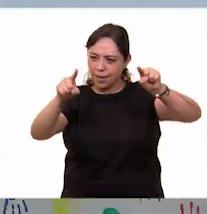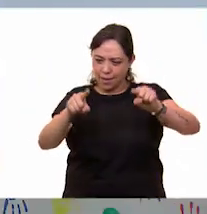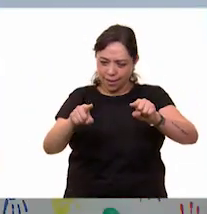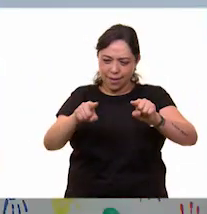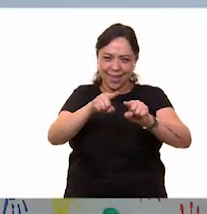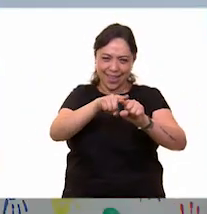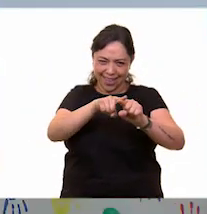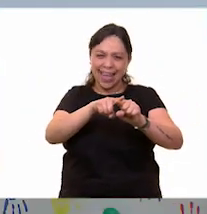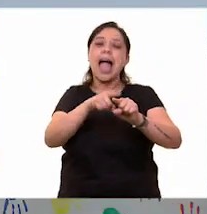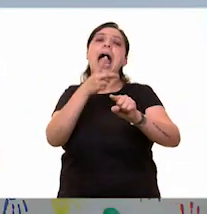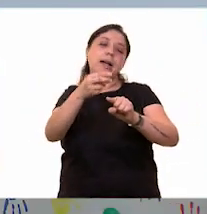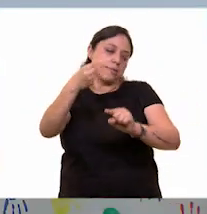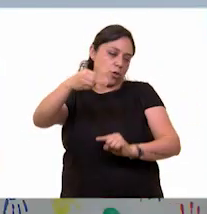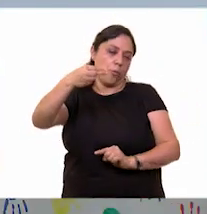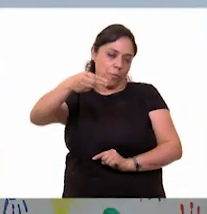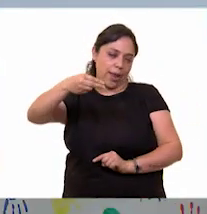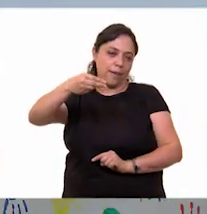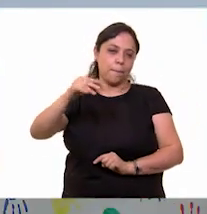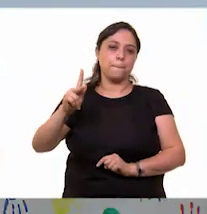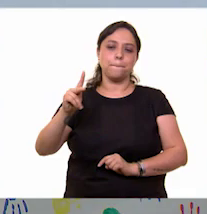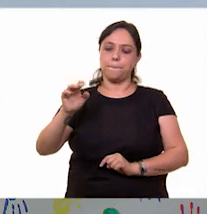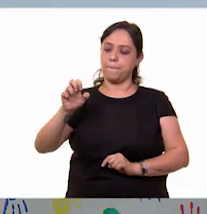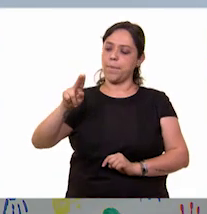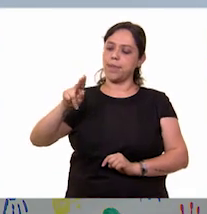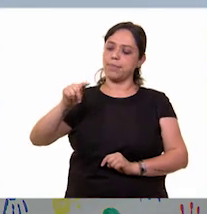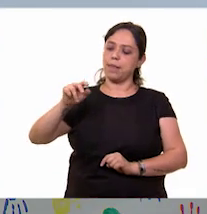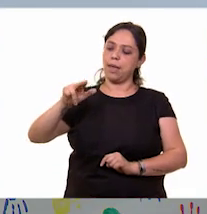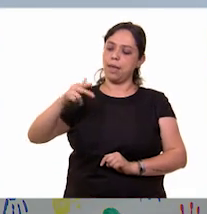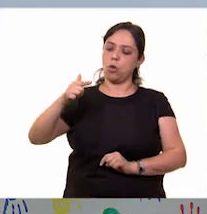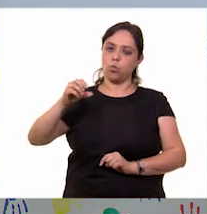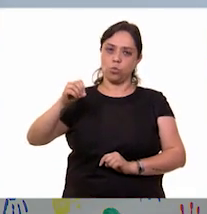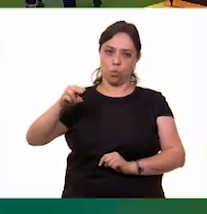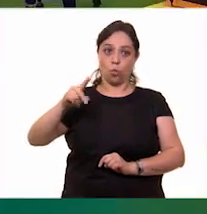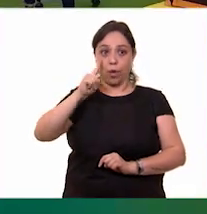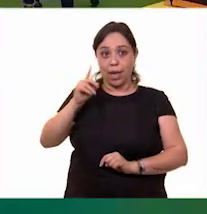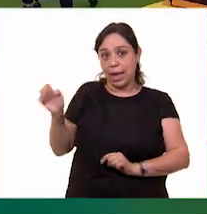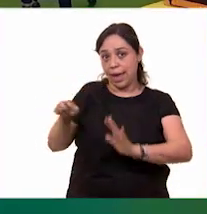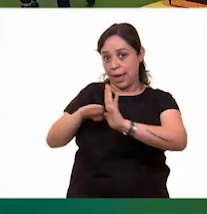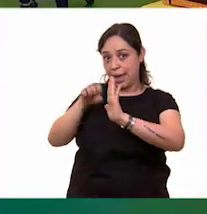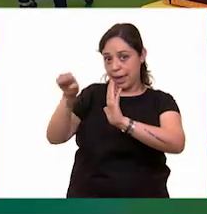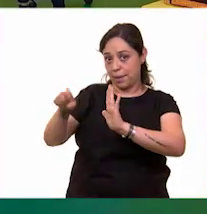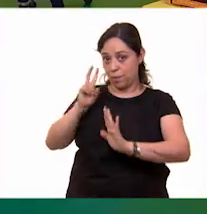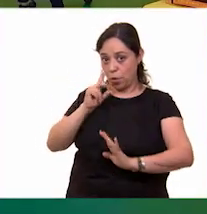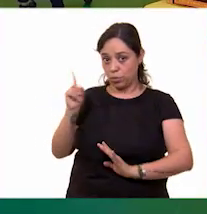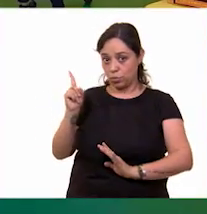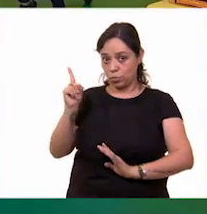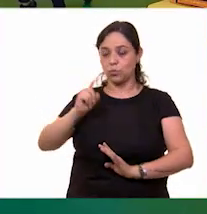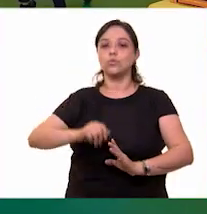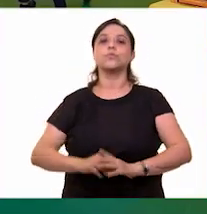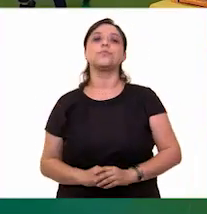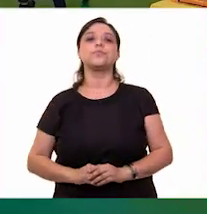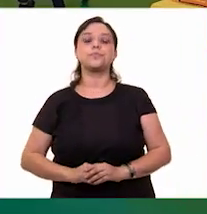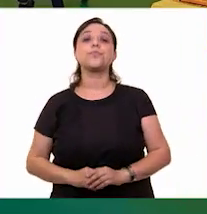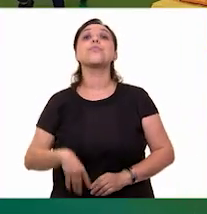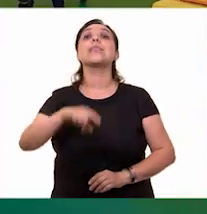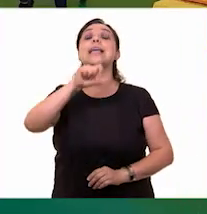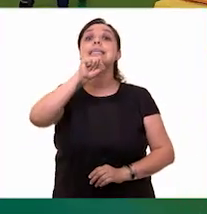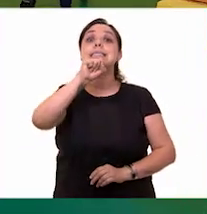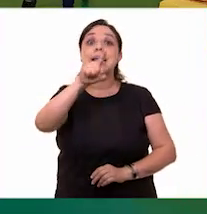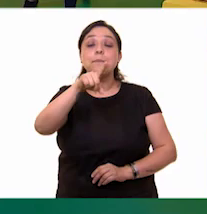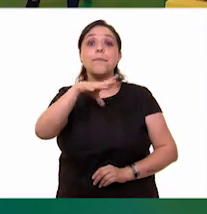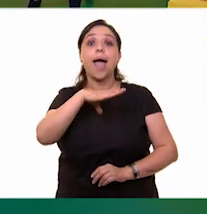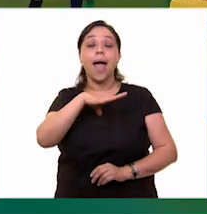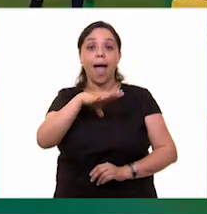se consideran como pentágonos. Y aquí tenemos algunos ejemplos, ¿de acuerdo? ¡Sí! Y también encontramos